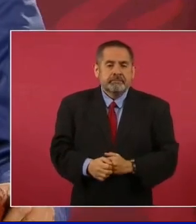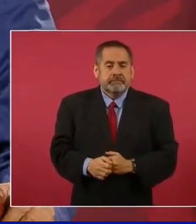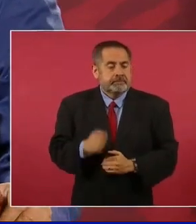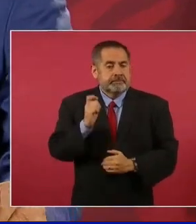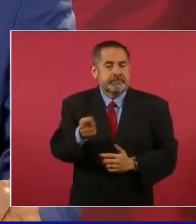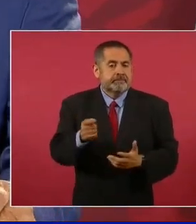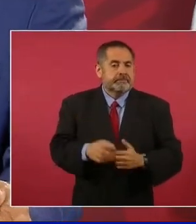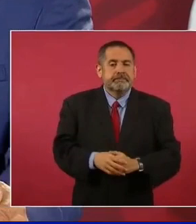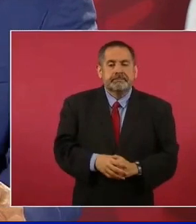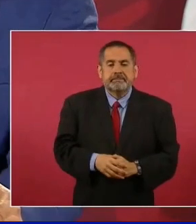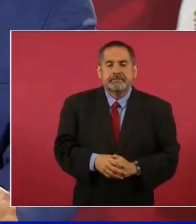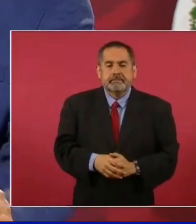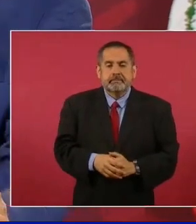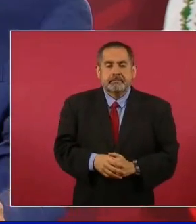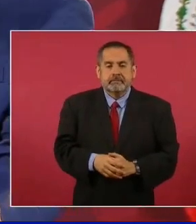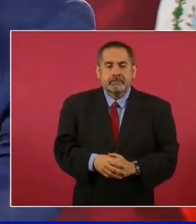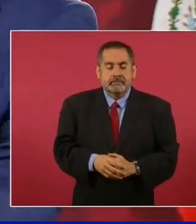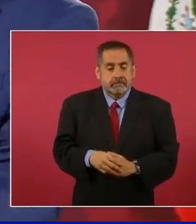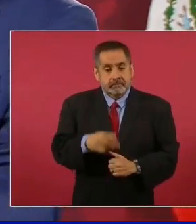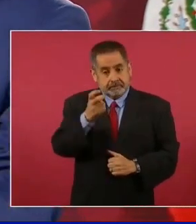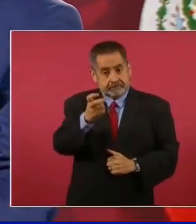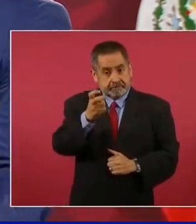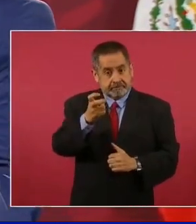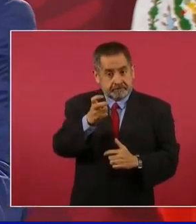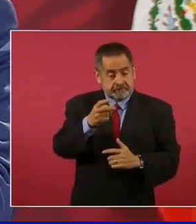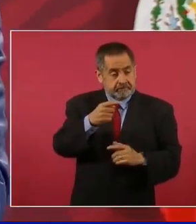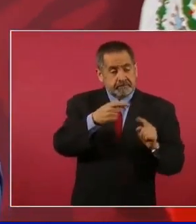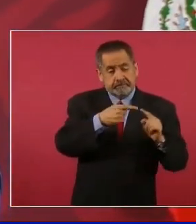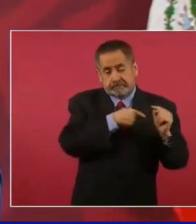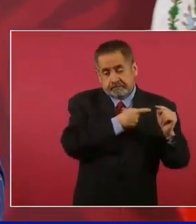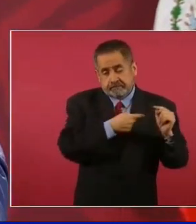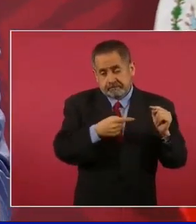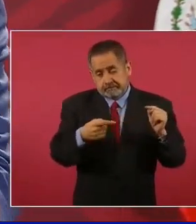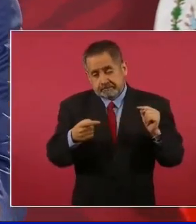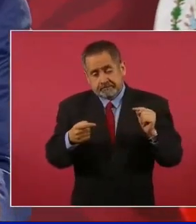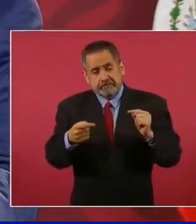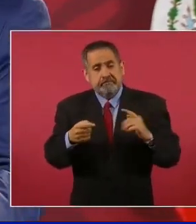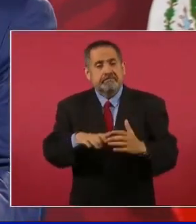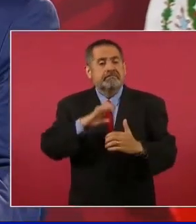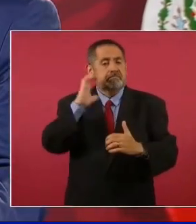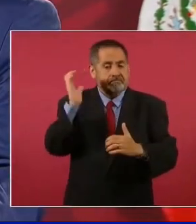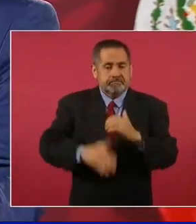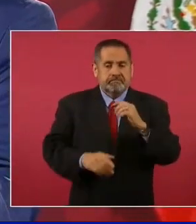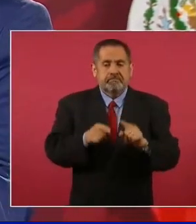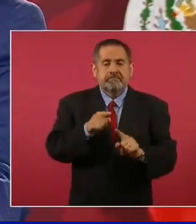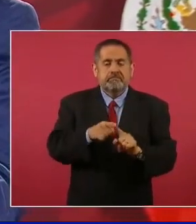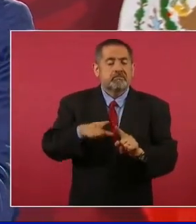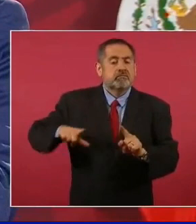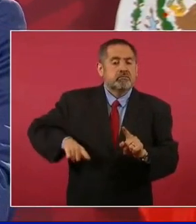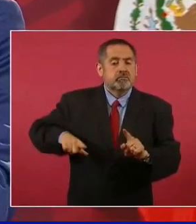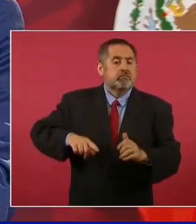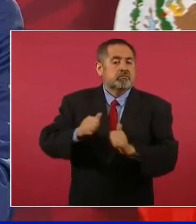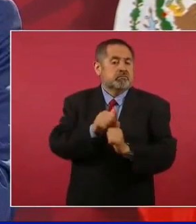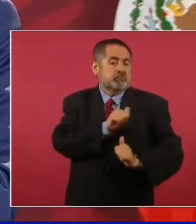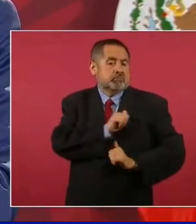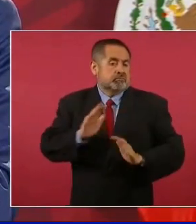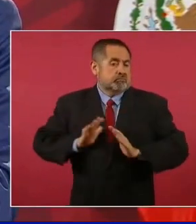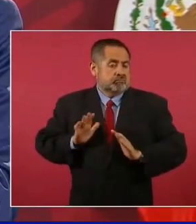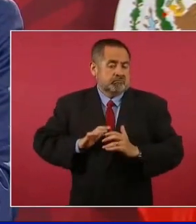Entonces, hasta ahí terminó el gobierno de los